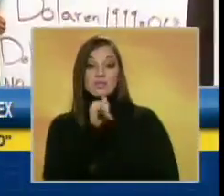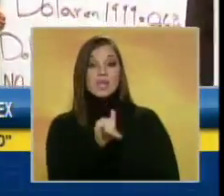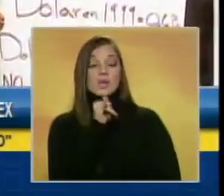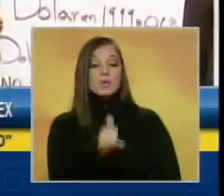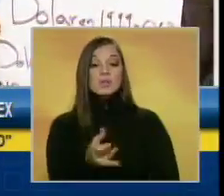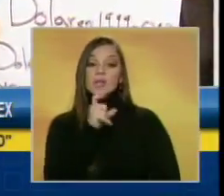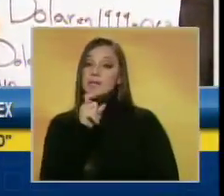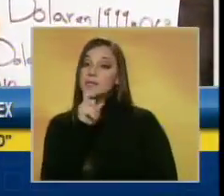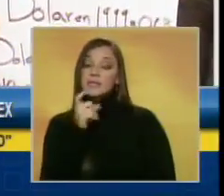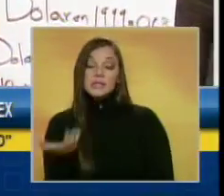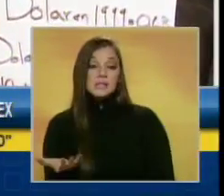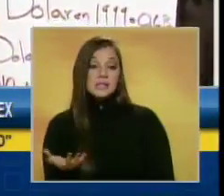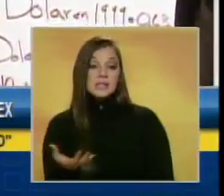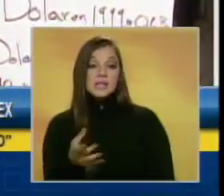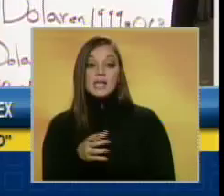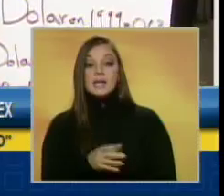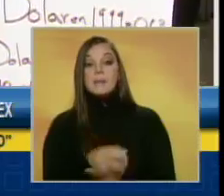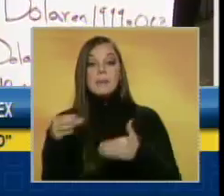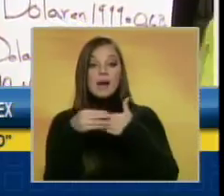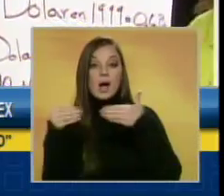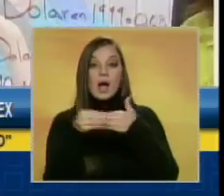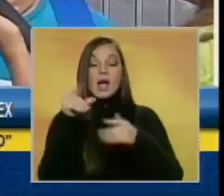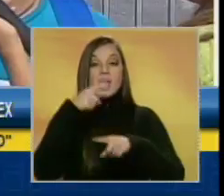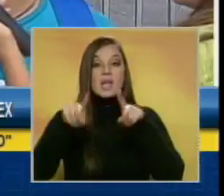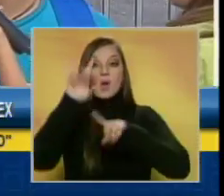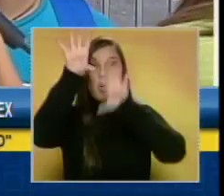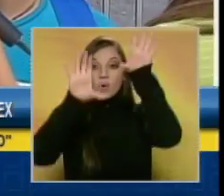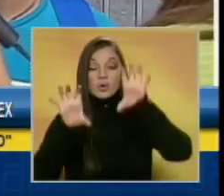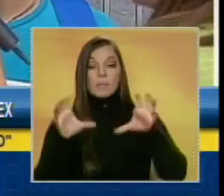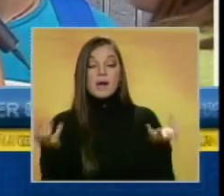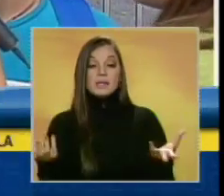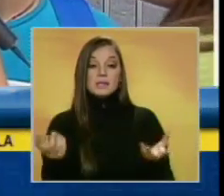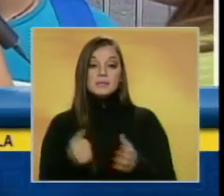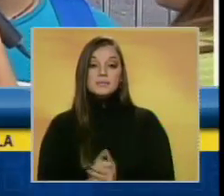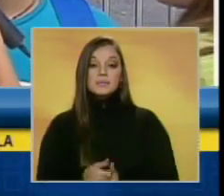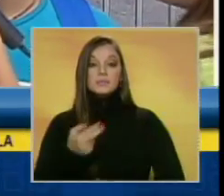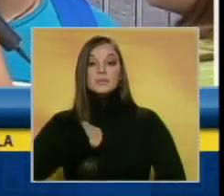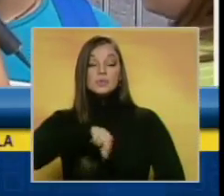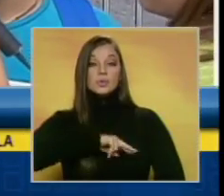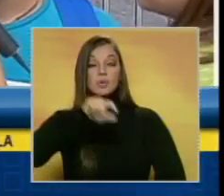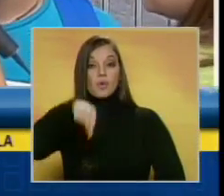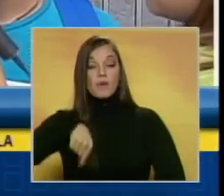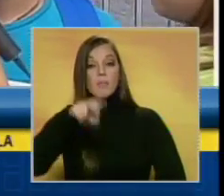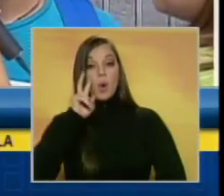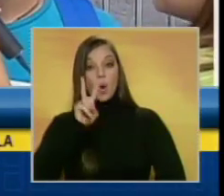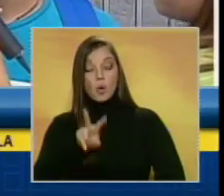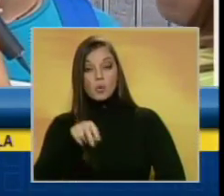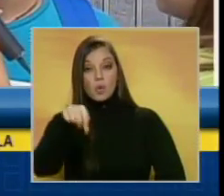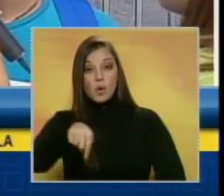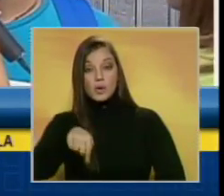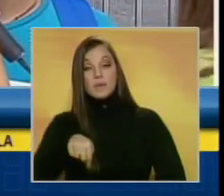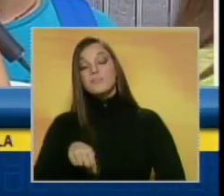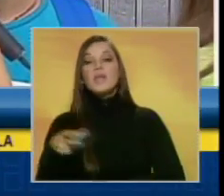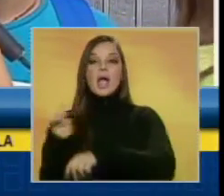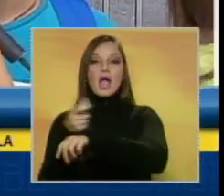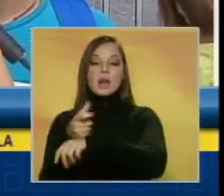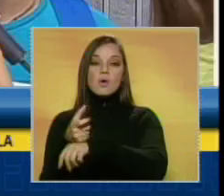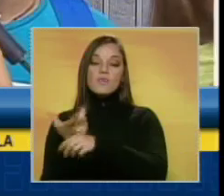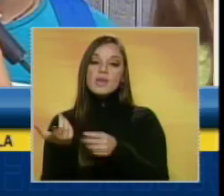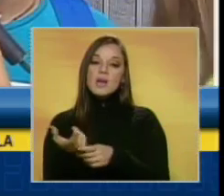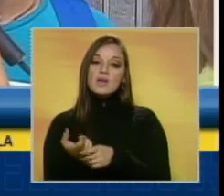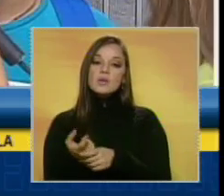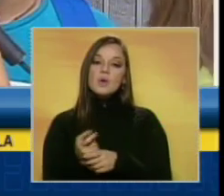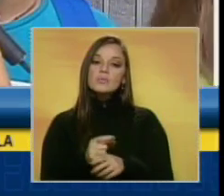dificultades para utilizar los dólares en el exterior. Vemos cómo hoy el gobierno, a través de sus distintas instancias, hace esta